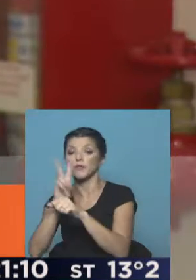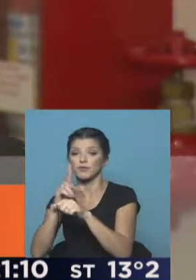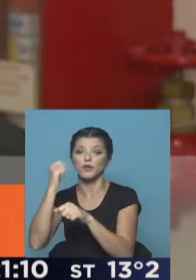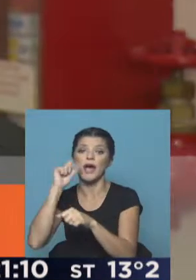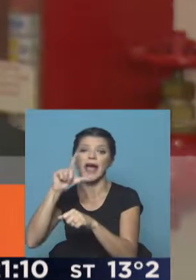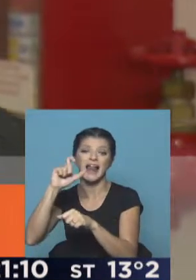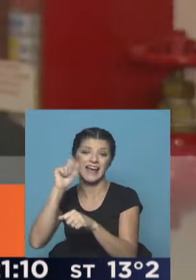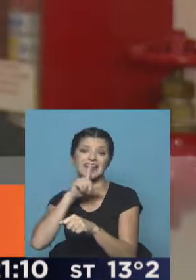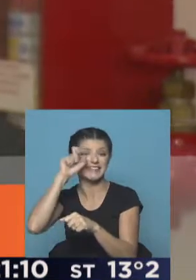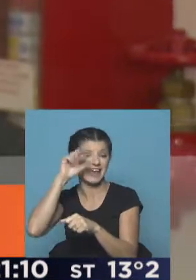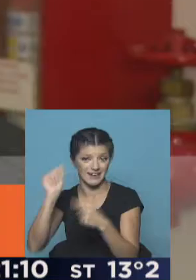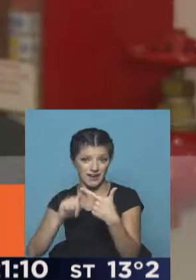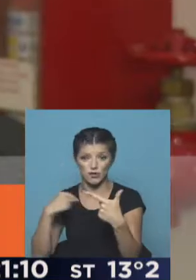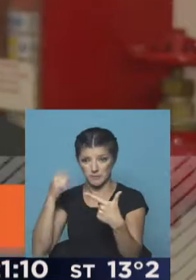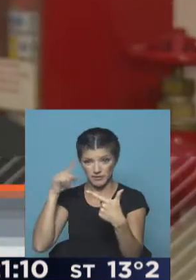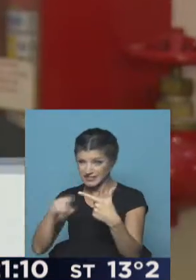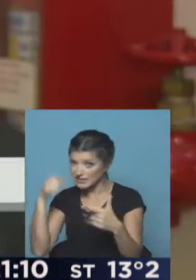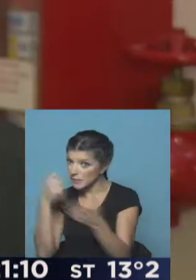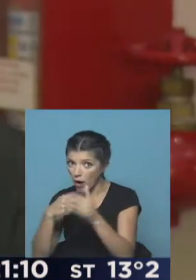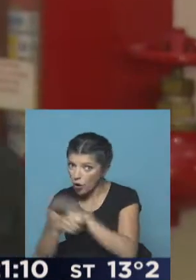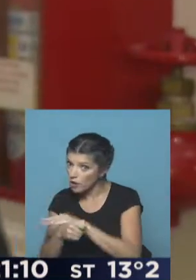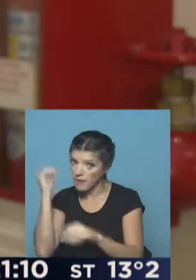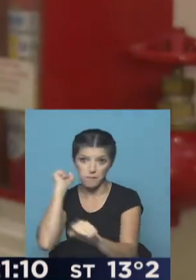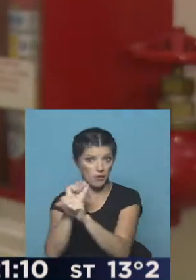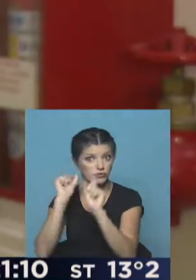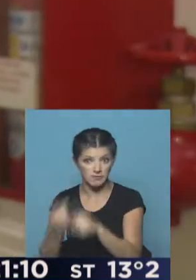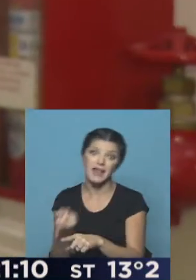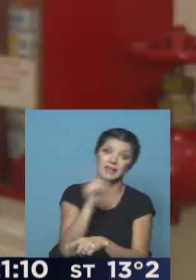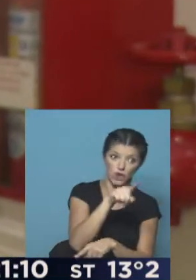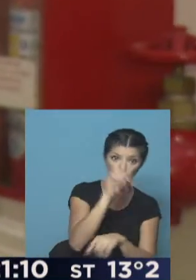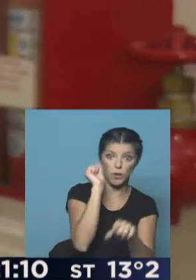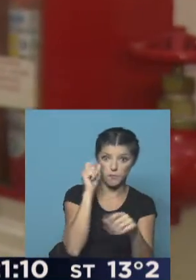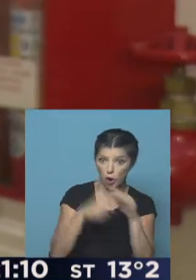nosotros queremos que si Calcaterra pagó coima vaya preso y que si Devido cobró coima vaya preso.